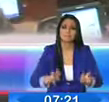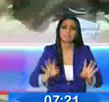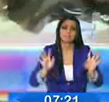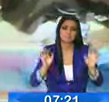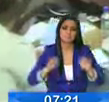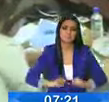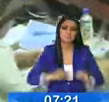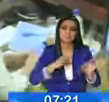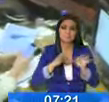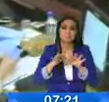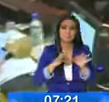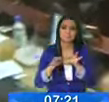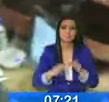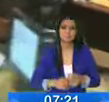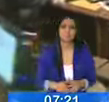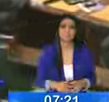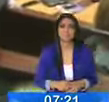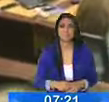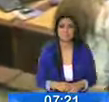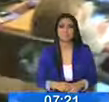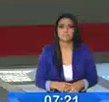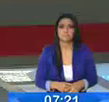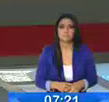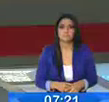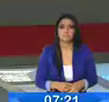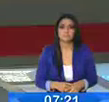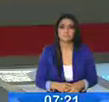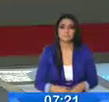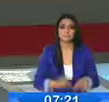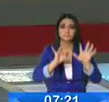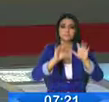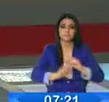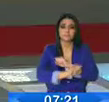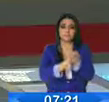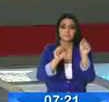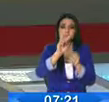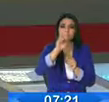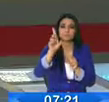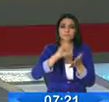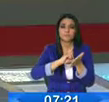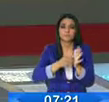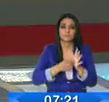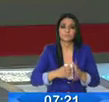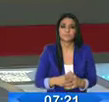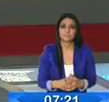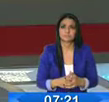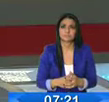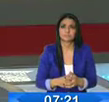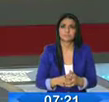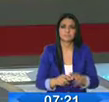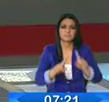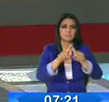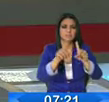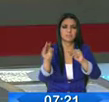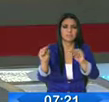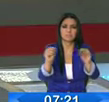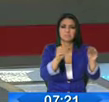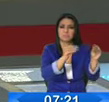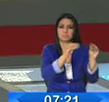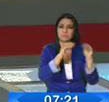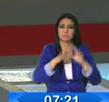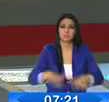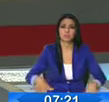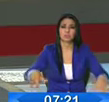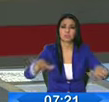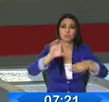caso en quito informó andrea orden sólo siente en la mañana veintiún minutos y ante la serie de rumores que se encuentran circulando por todo el